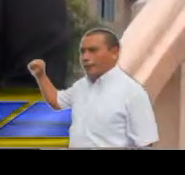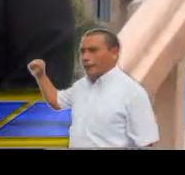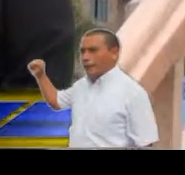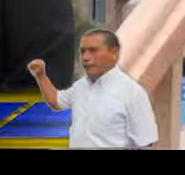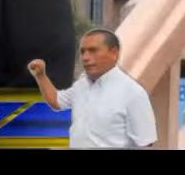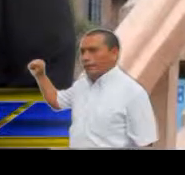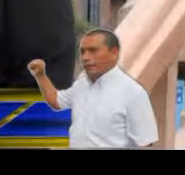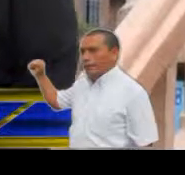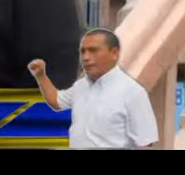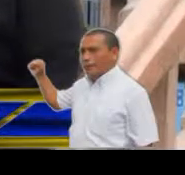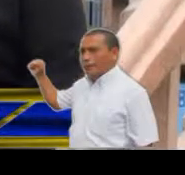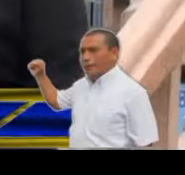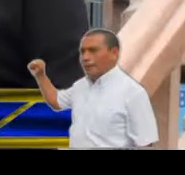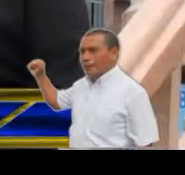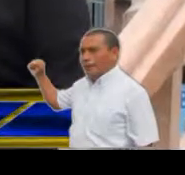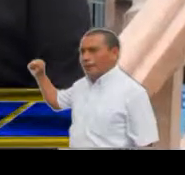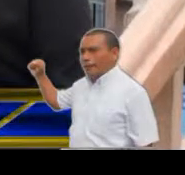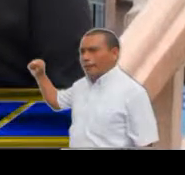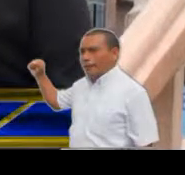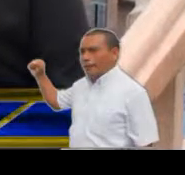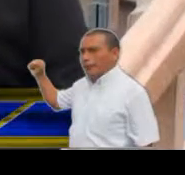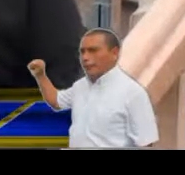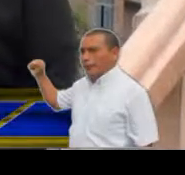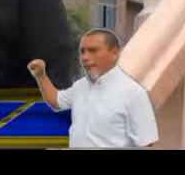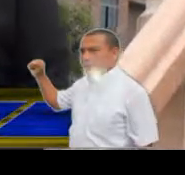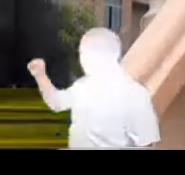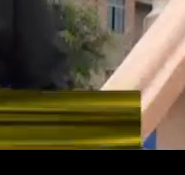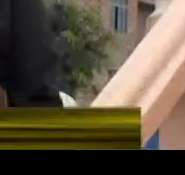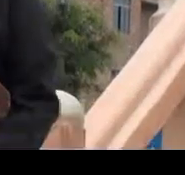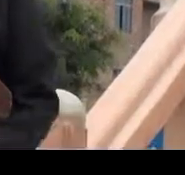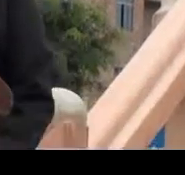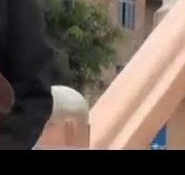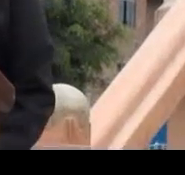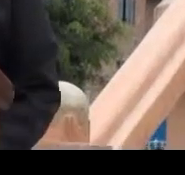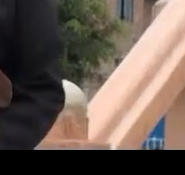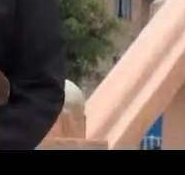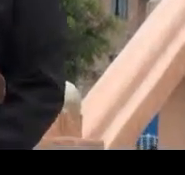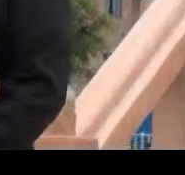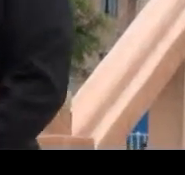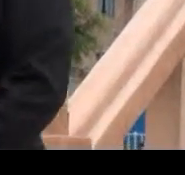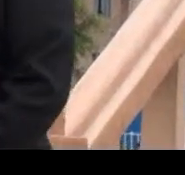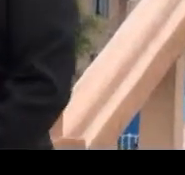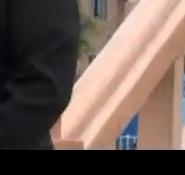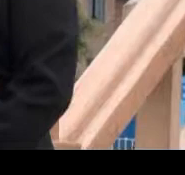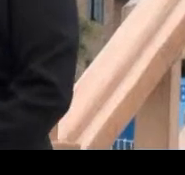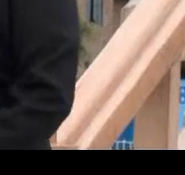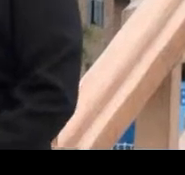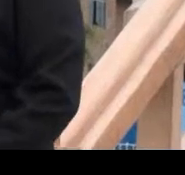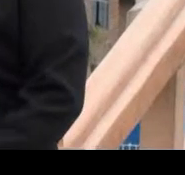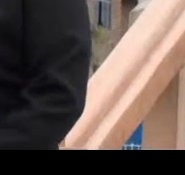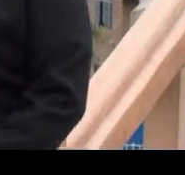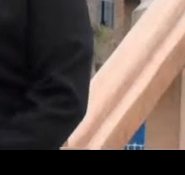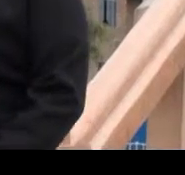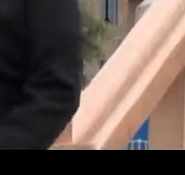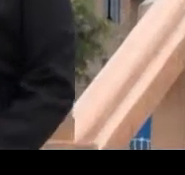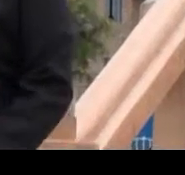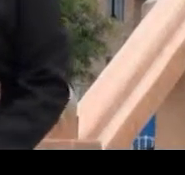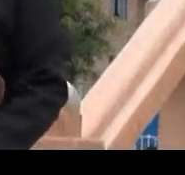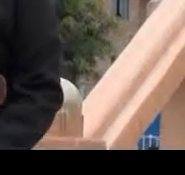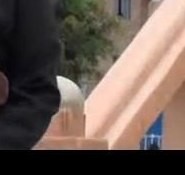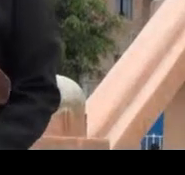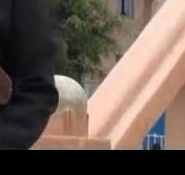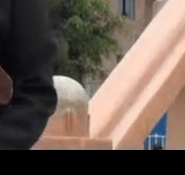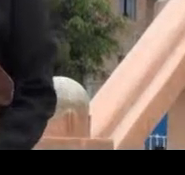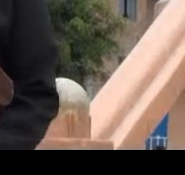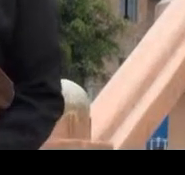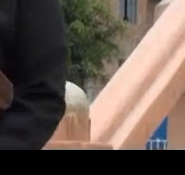también de la Asamblea Nacional de Rectores, la ANR, que también nos dotó muy buena cantidad de libros para